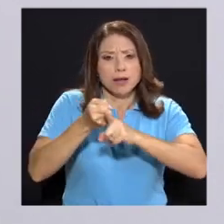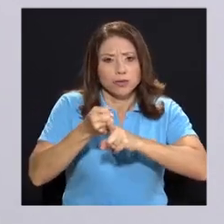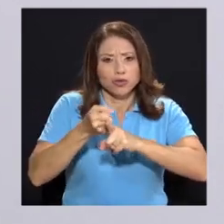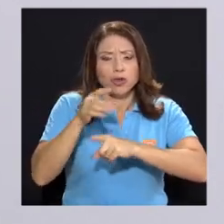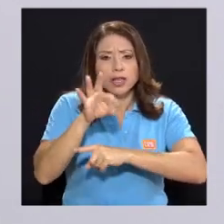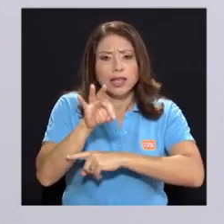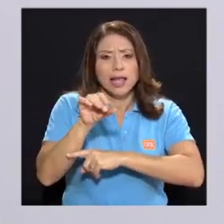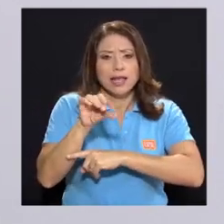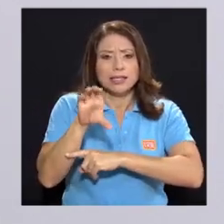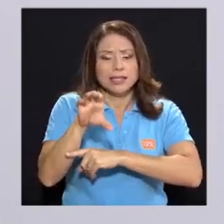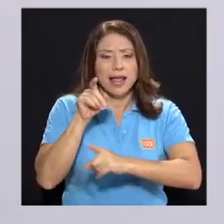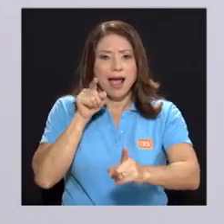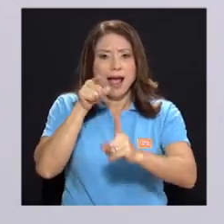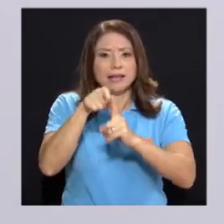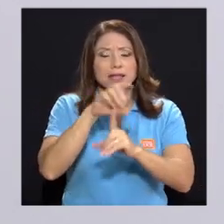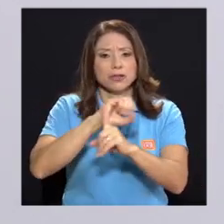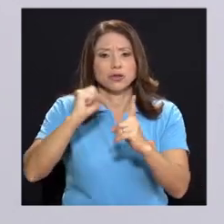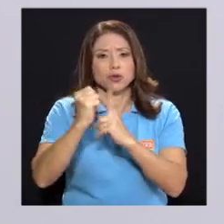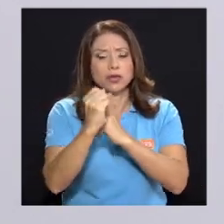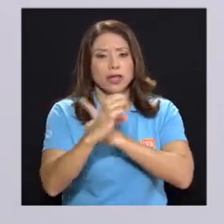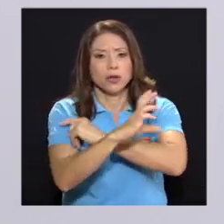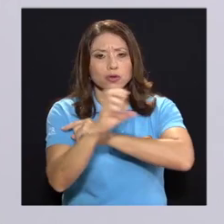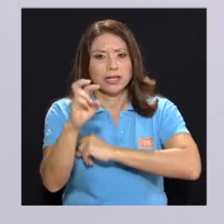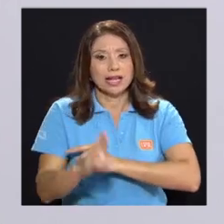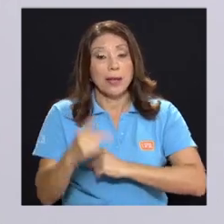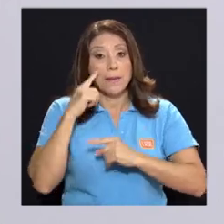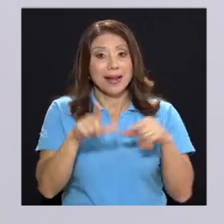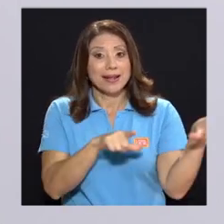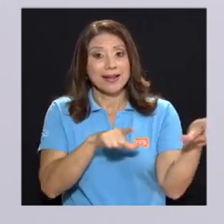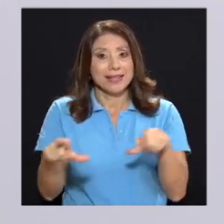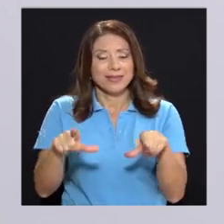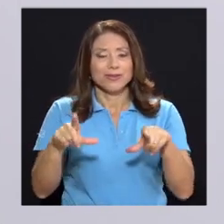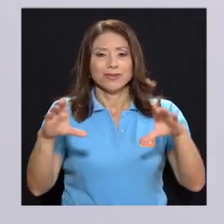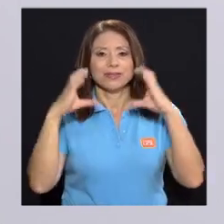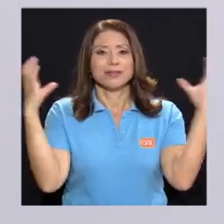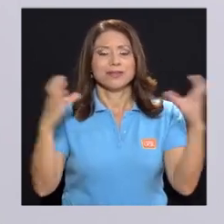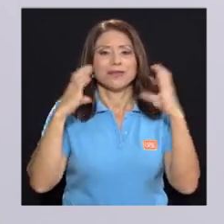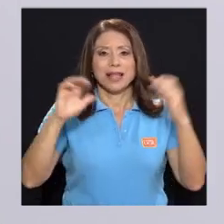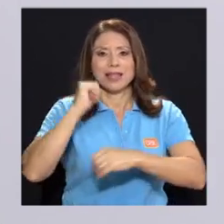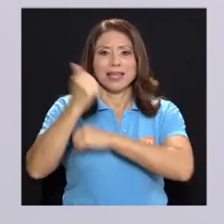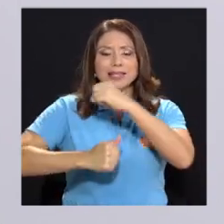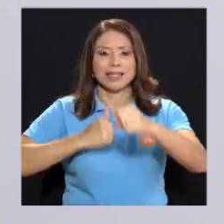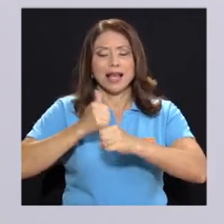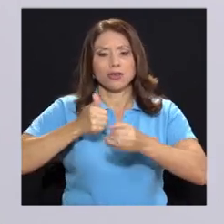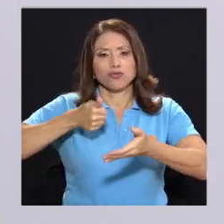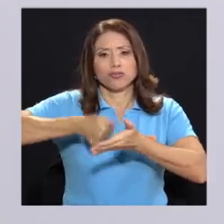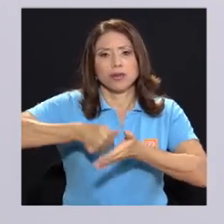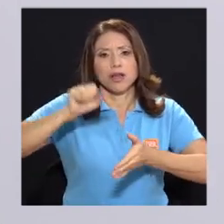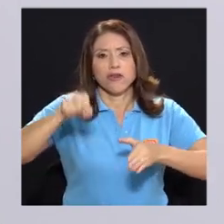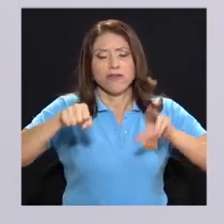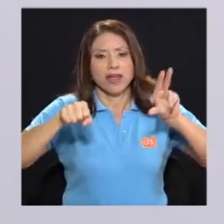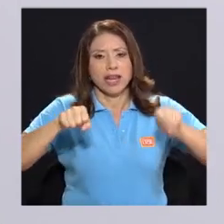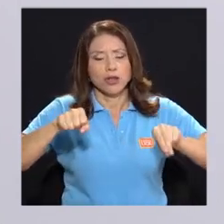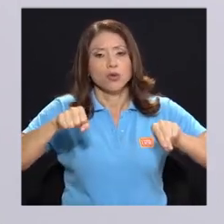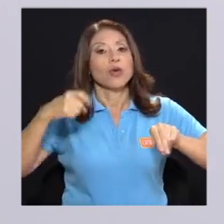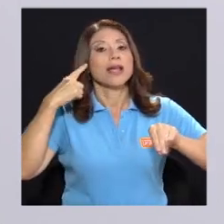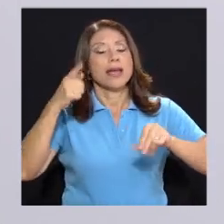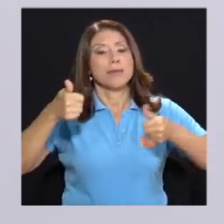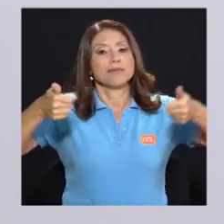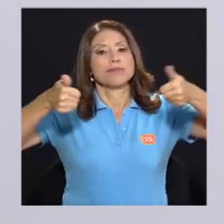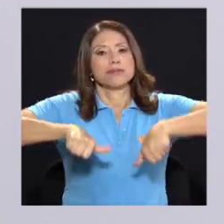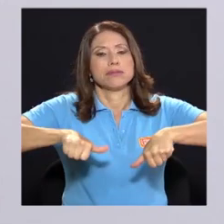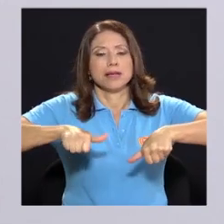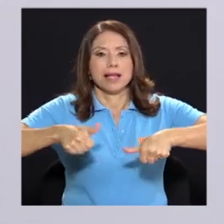que estuviera listo en la época de la conmemoración de los 10 años del referéndum que finalmente llevó a la aprobación de este tratado